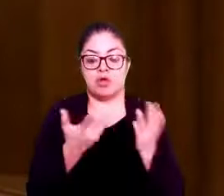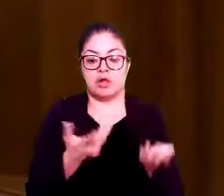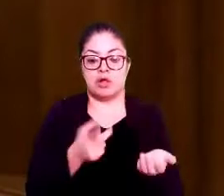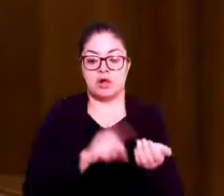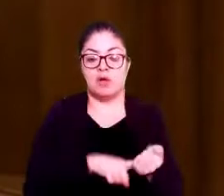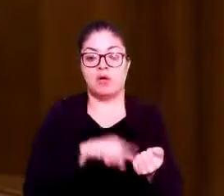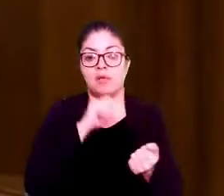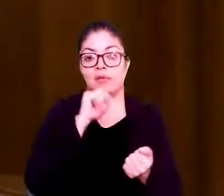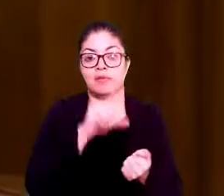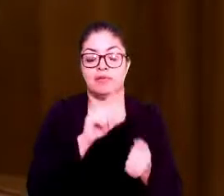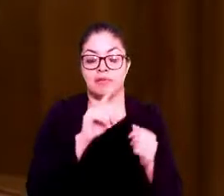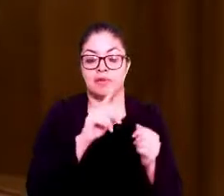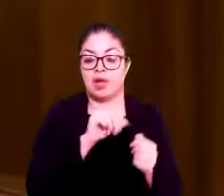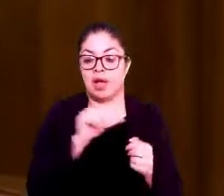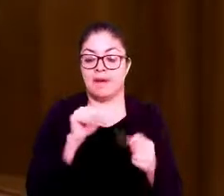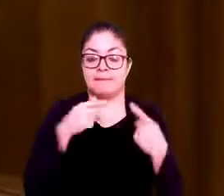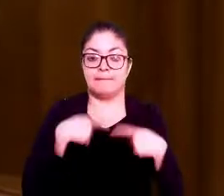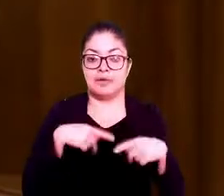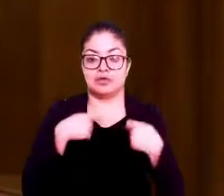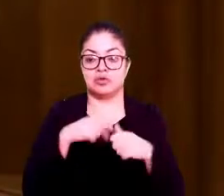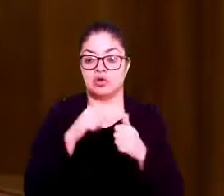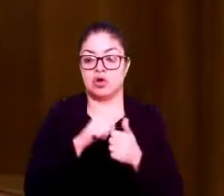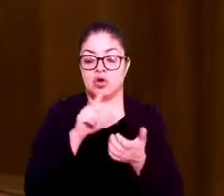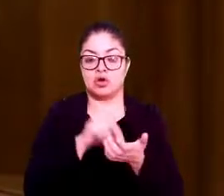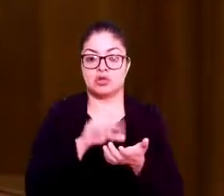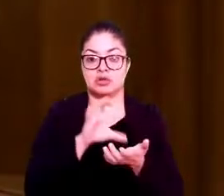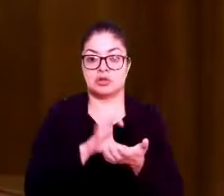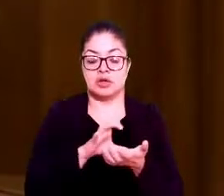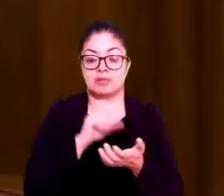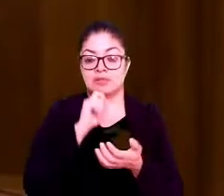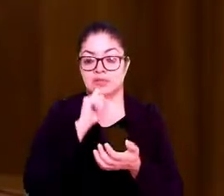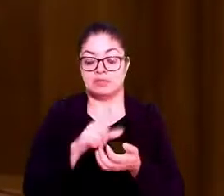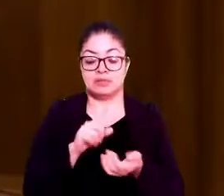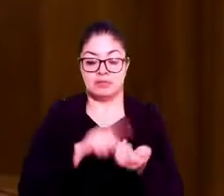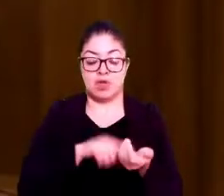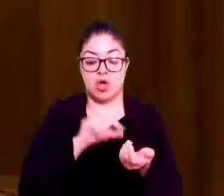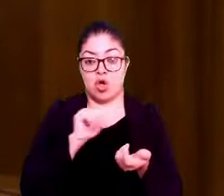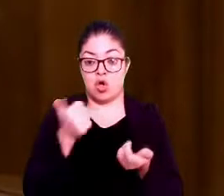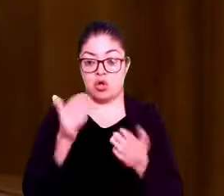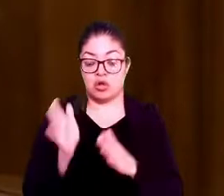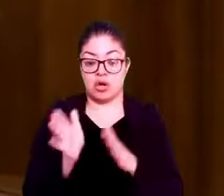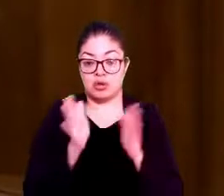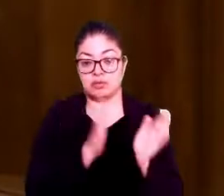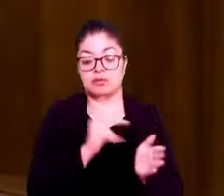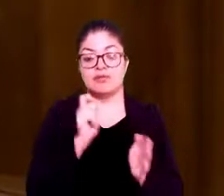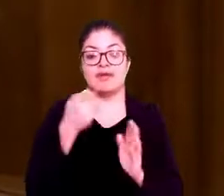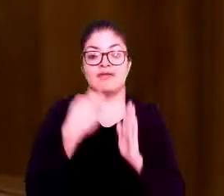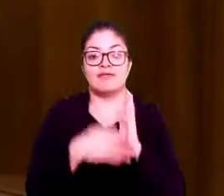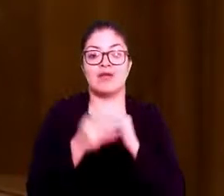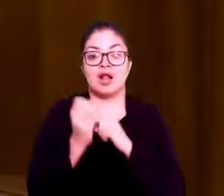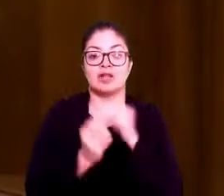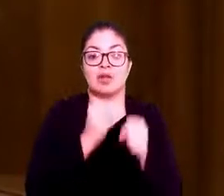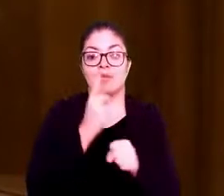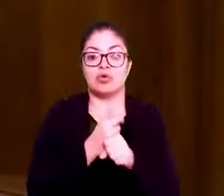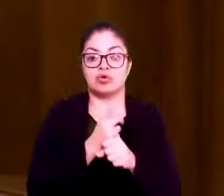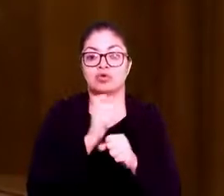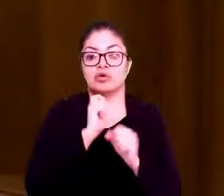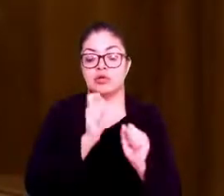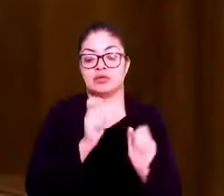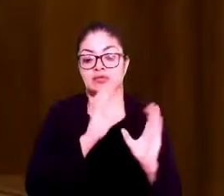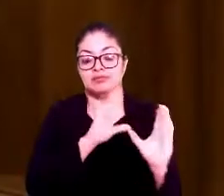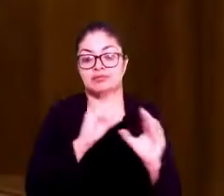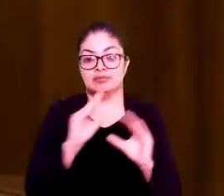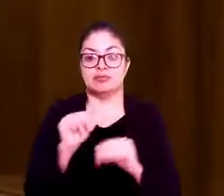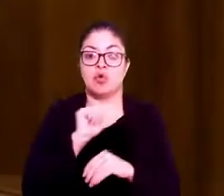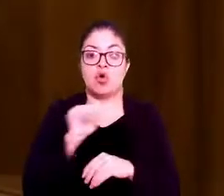la empleabilidad de las personas con discapacidad que, en otras circunstancias, se encuentran la falta de oportunidades formativas.